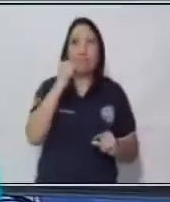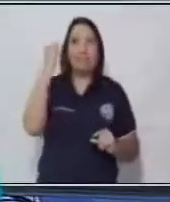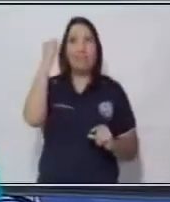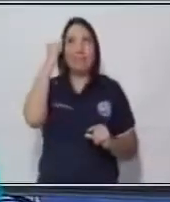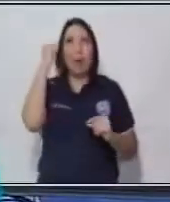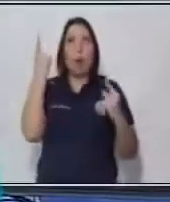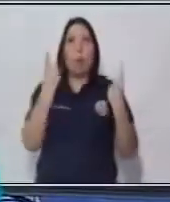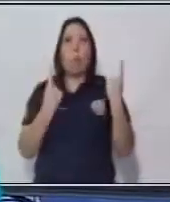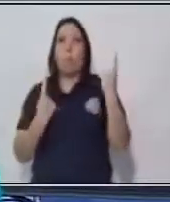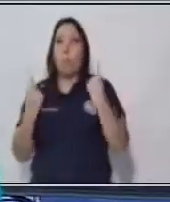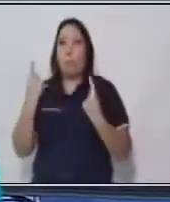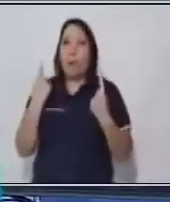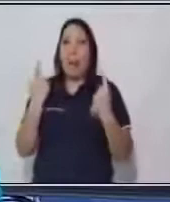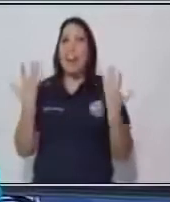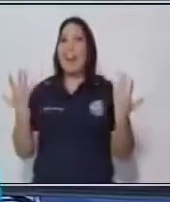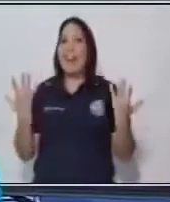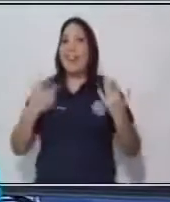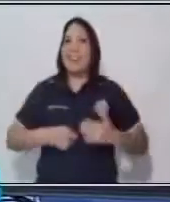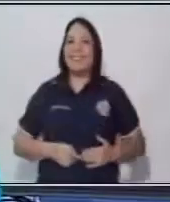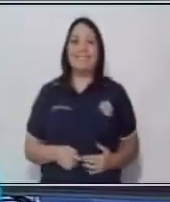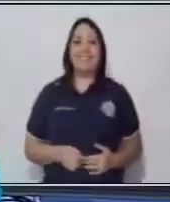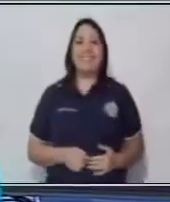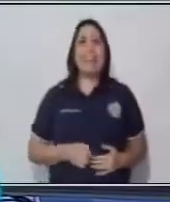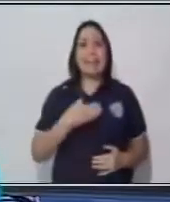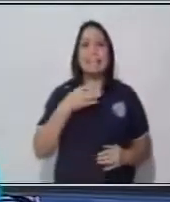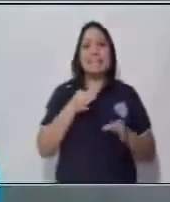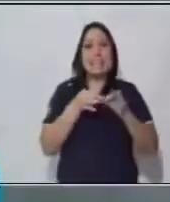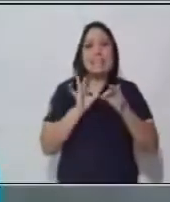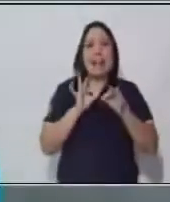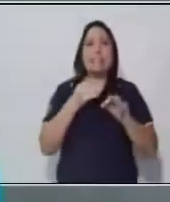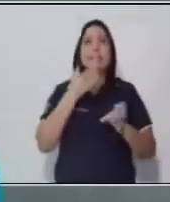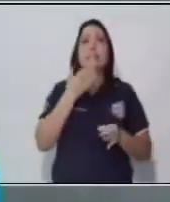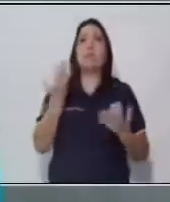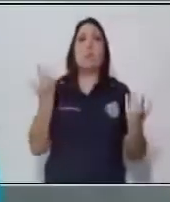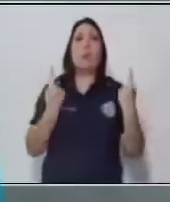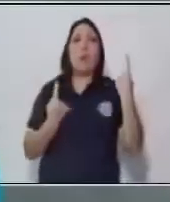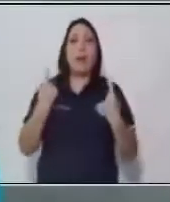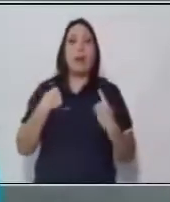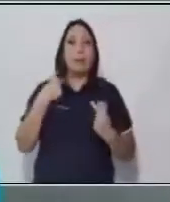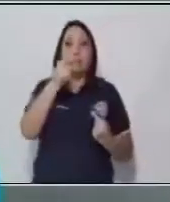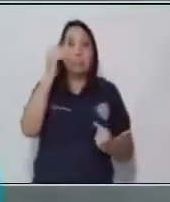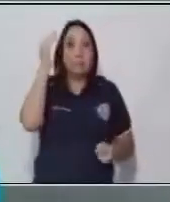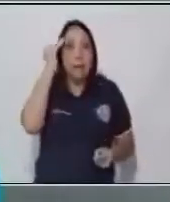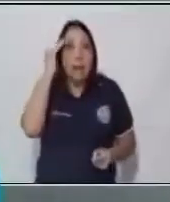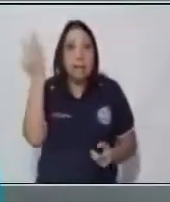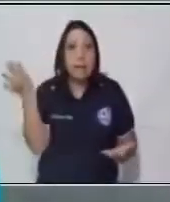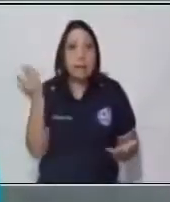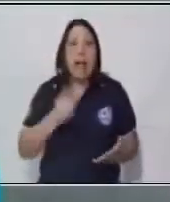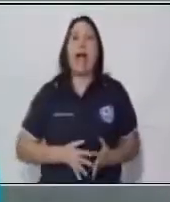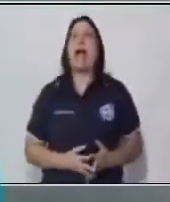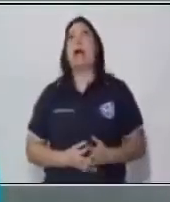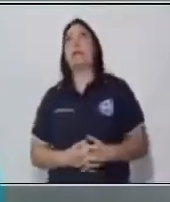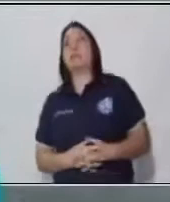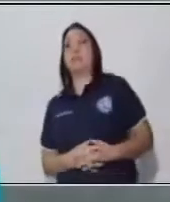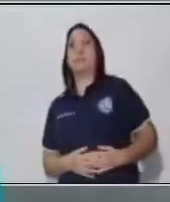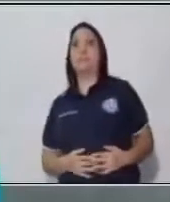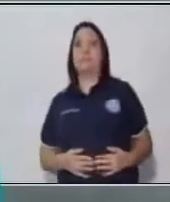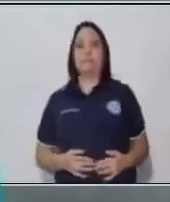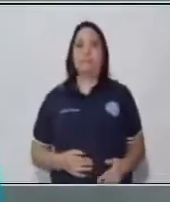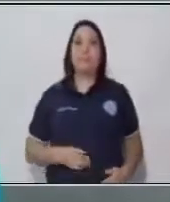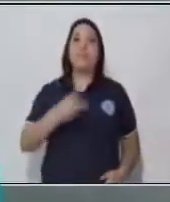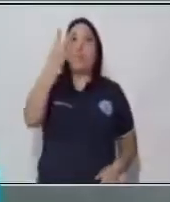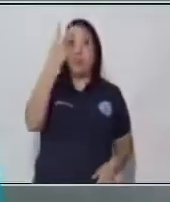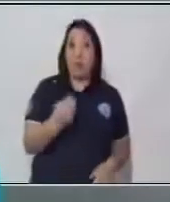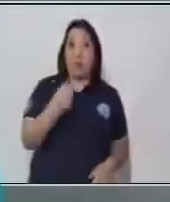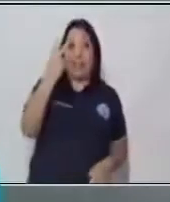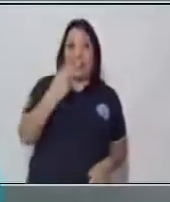esta adivinanza? Algo sencillo. ¿No lo saben? Bueno, vuelvo